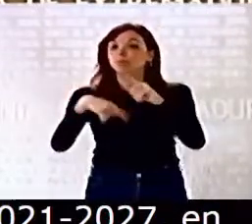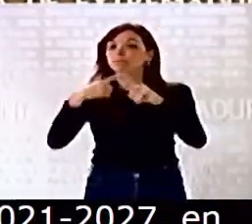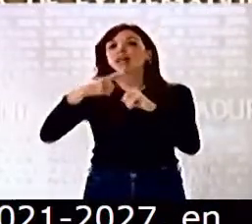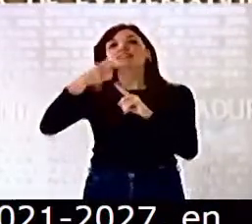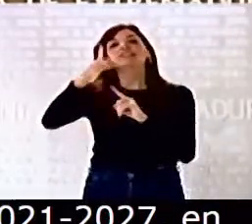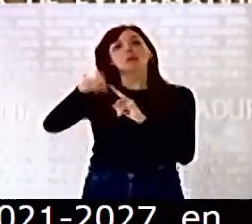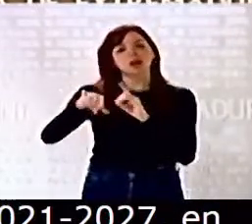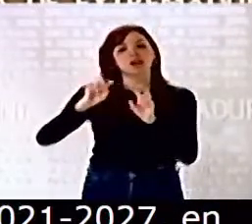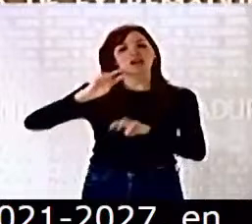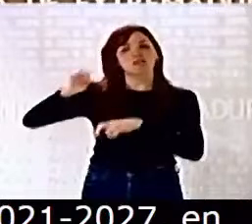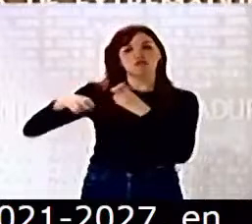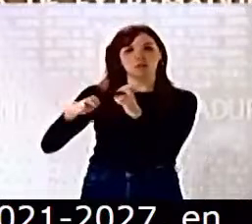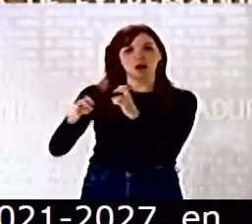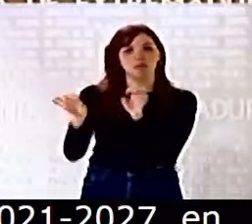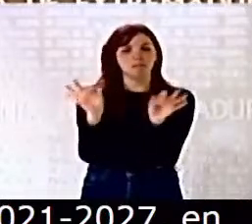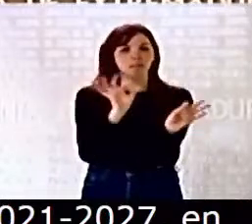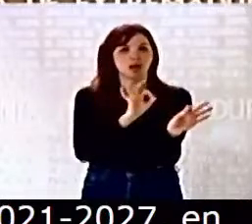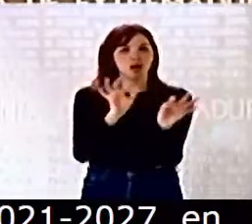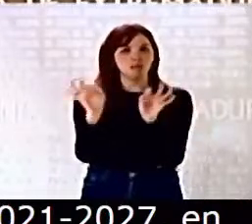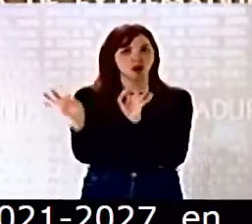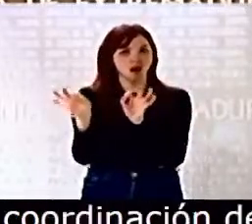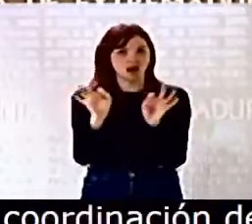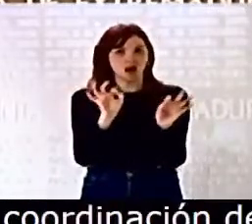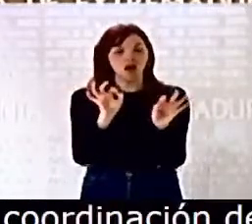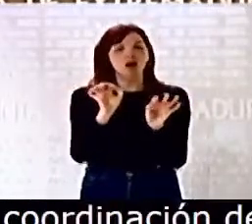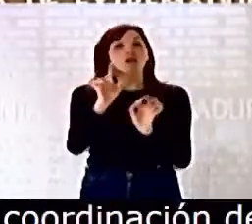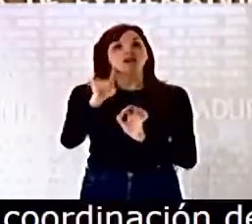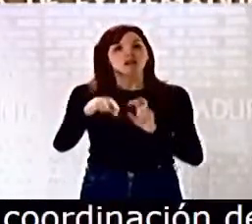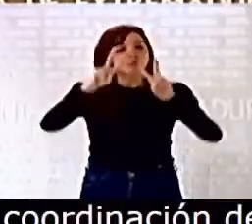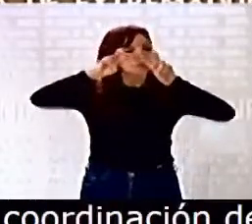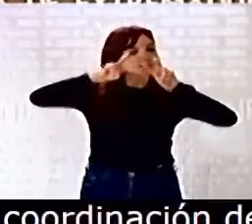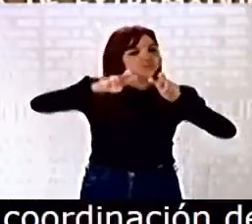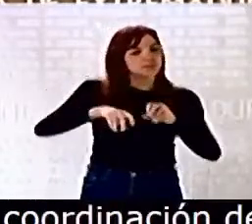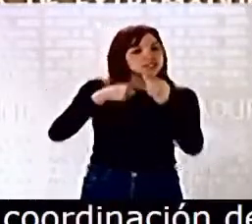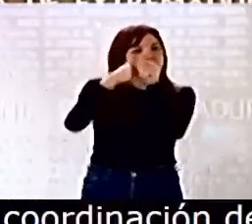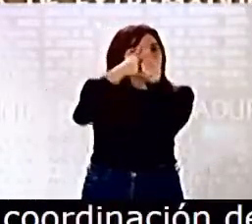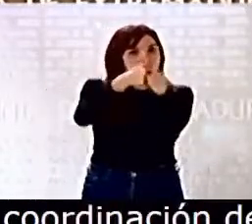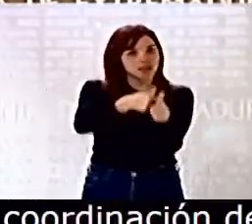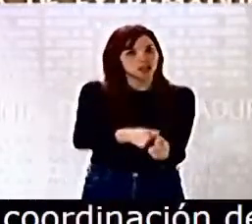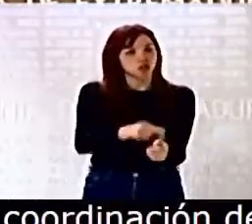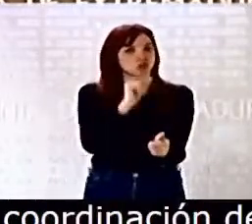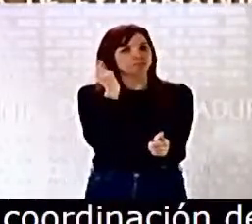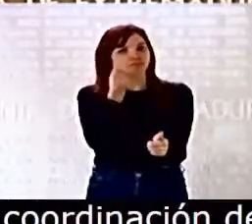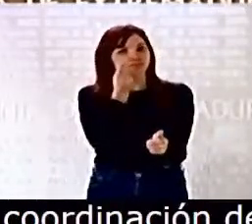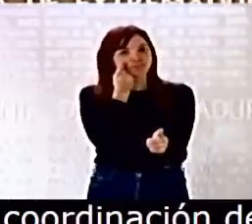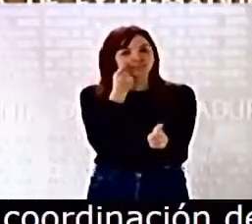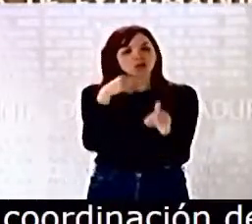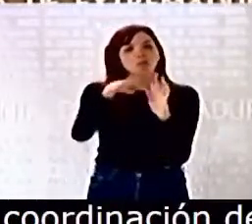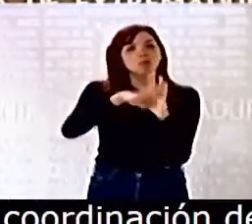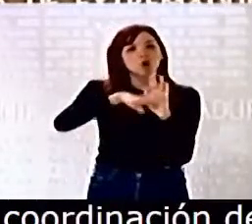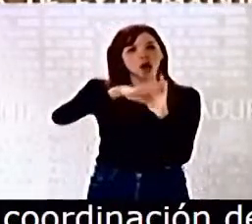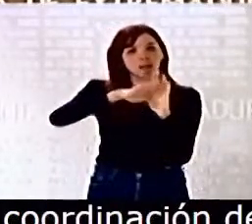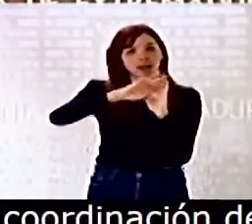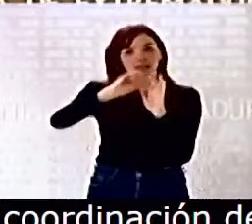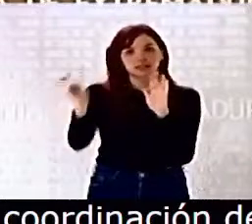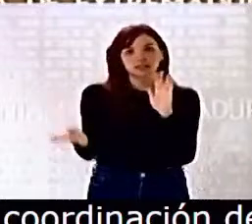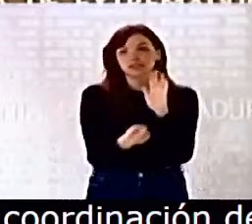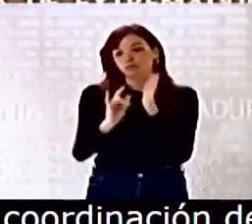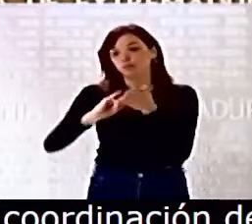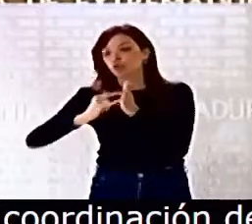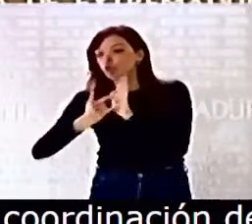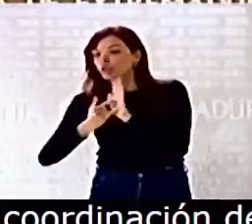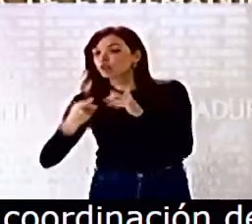a preparar por los distintos centros gestores, el análisis y seguimiento de la programación de los programas y